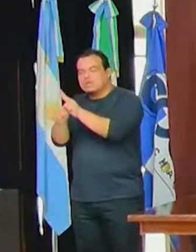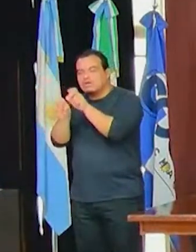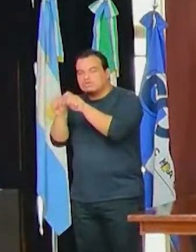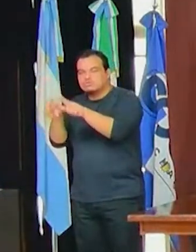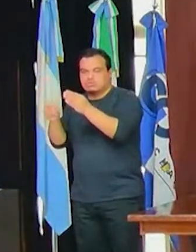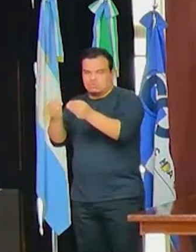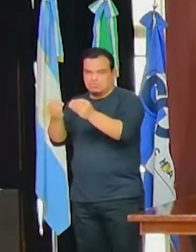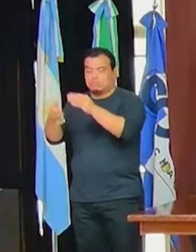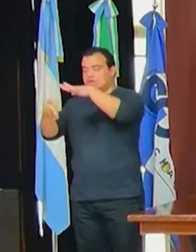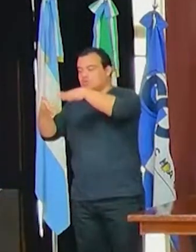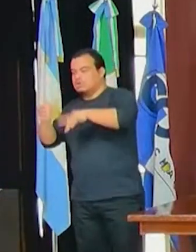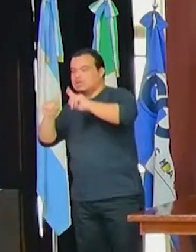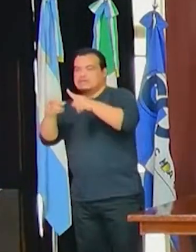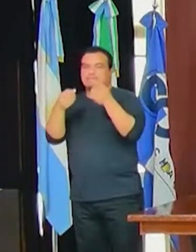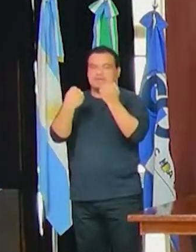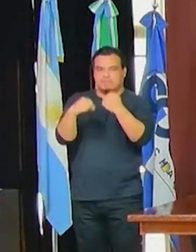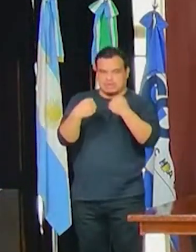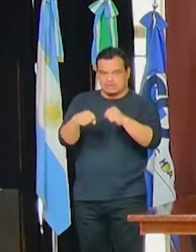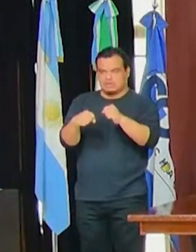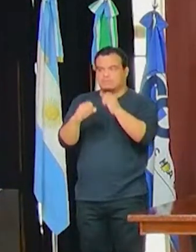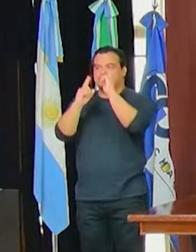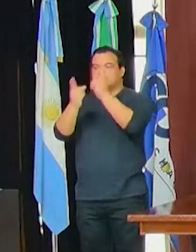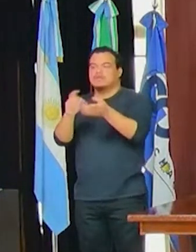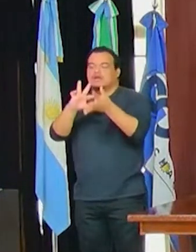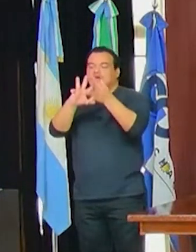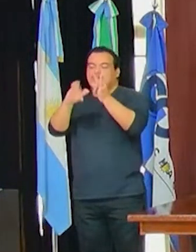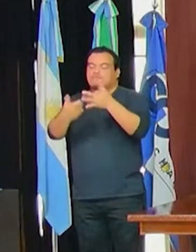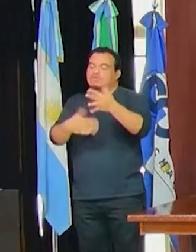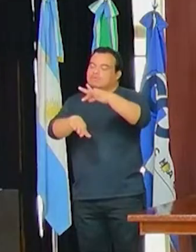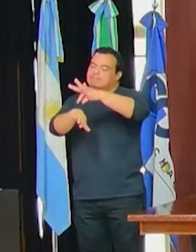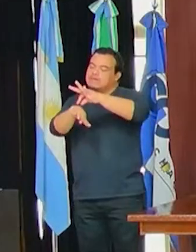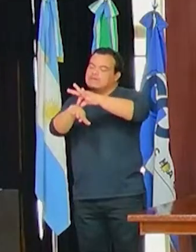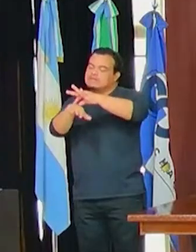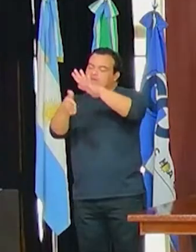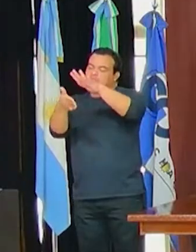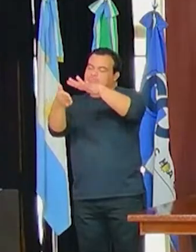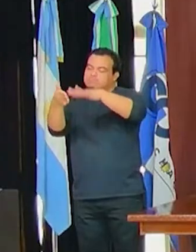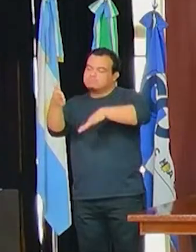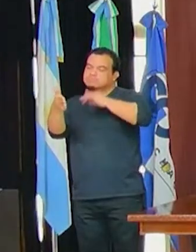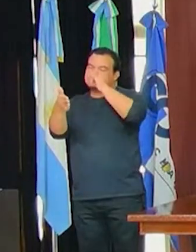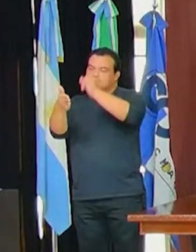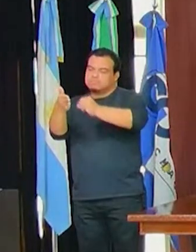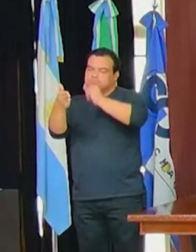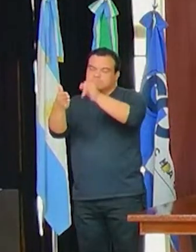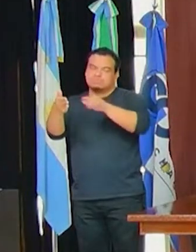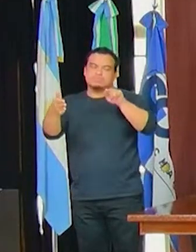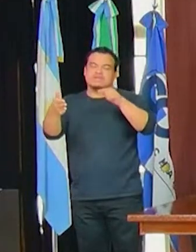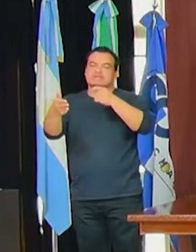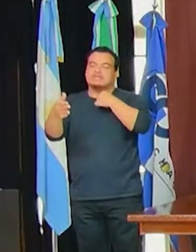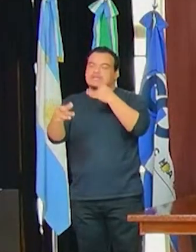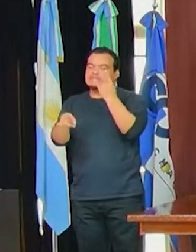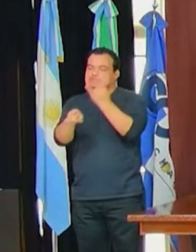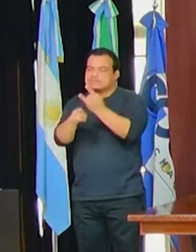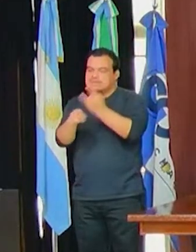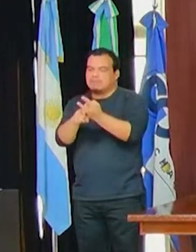Voy a hablar un poquito de medicina narrativa, se las voy a presentar, por ahí la conocen, pero a mí me resulta muy útil para trabajar